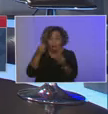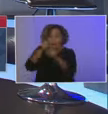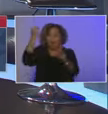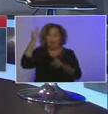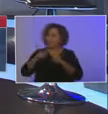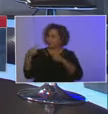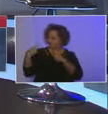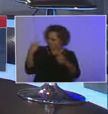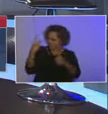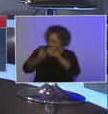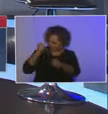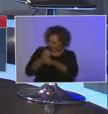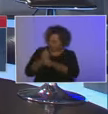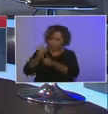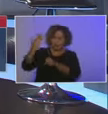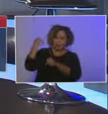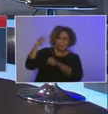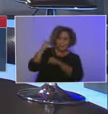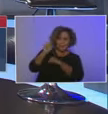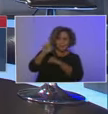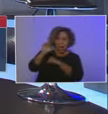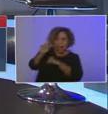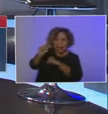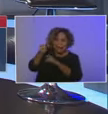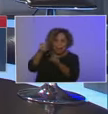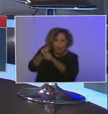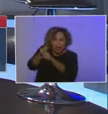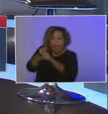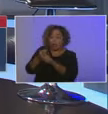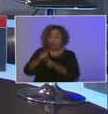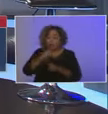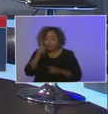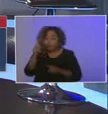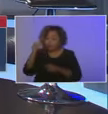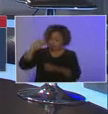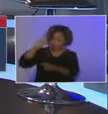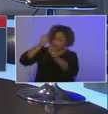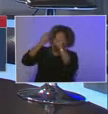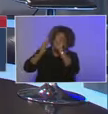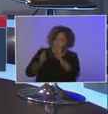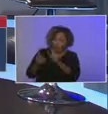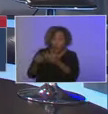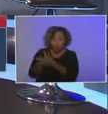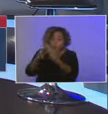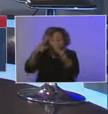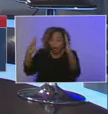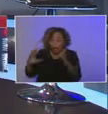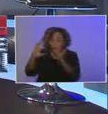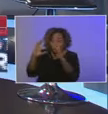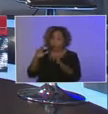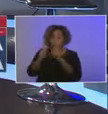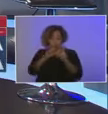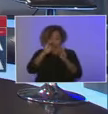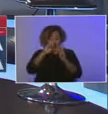han pasado casi 3 años y no hemos podido construir una sola casa nueva de las 70.000 que se